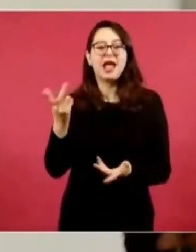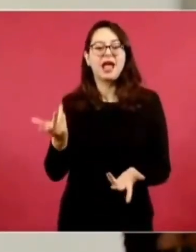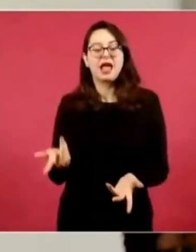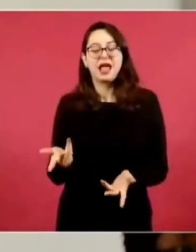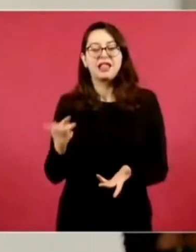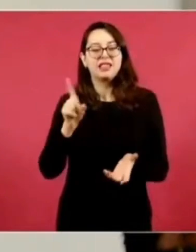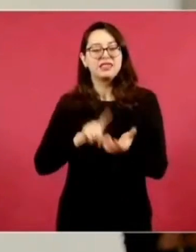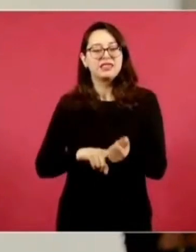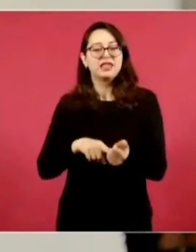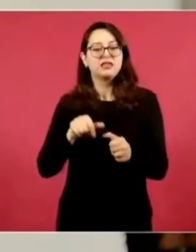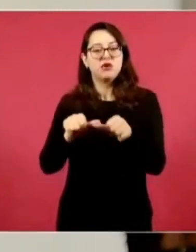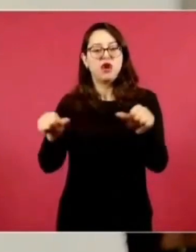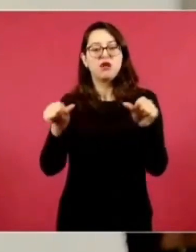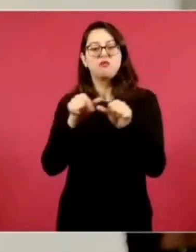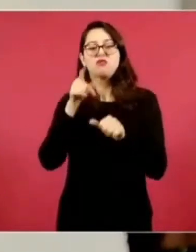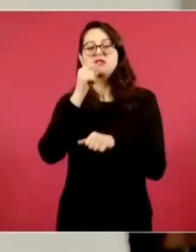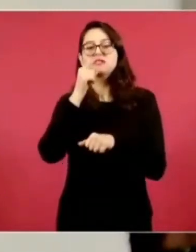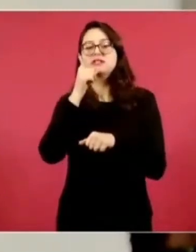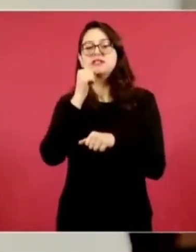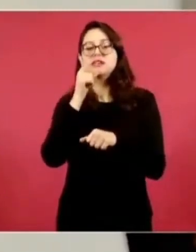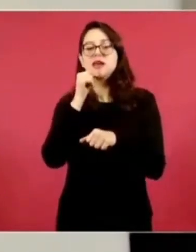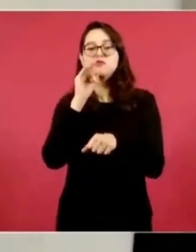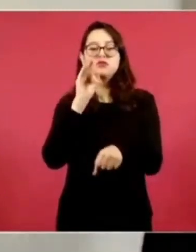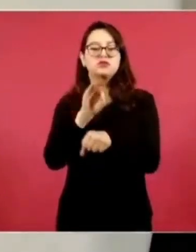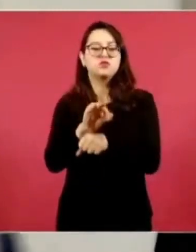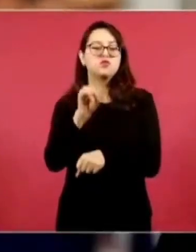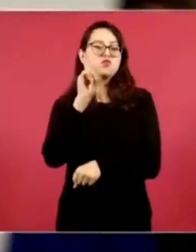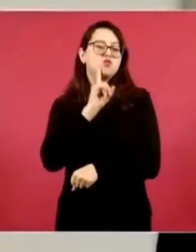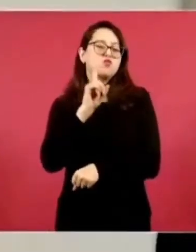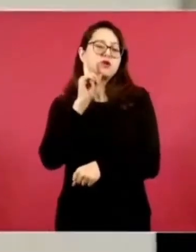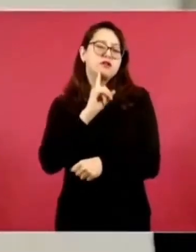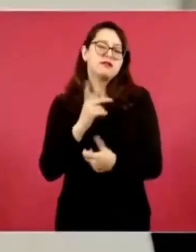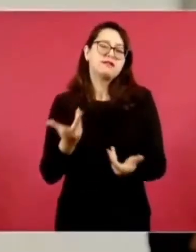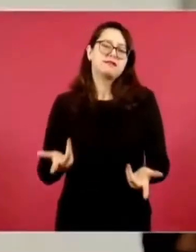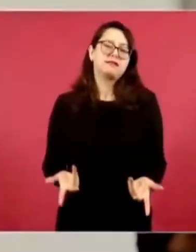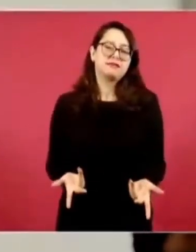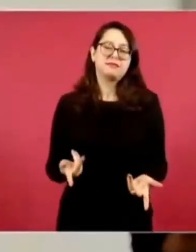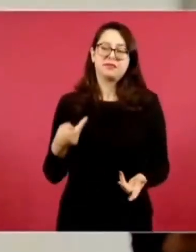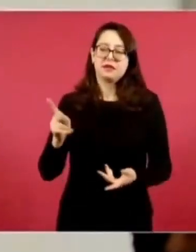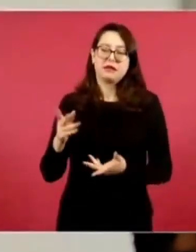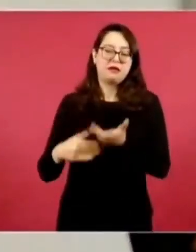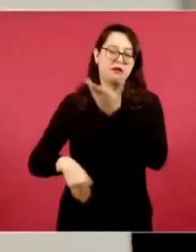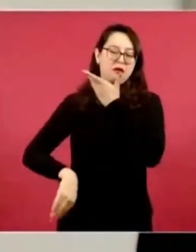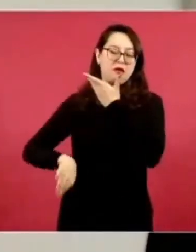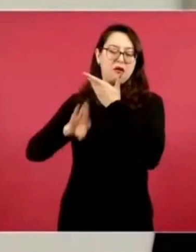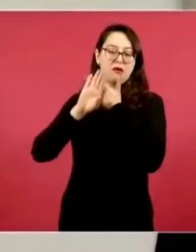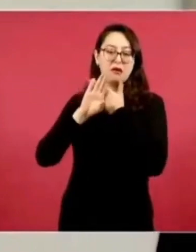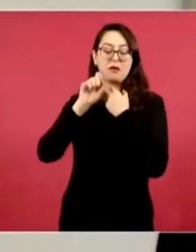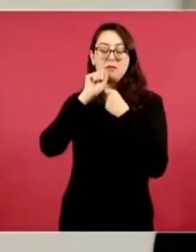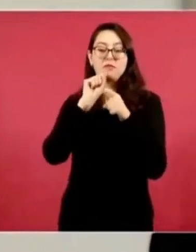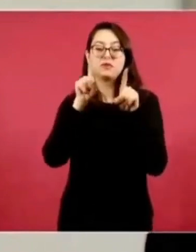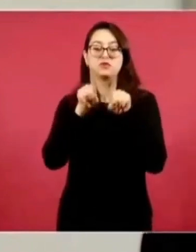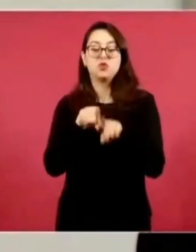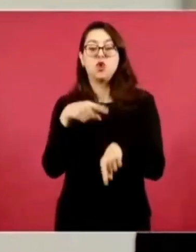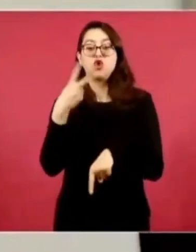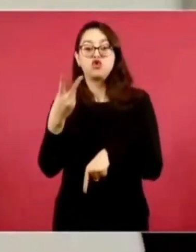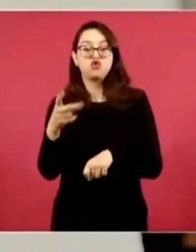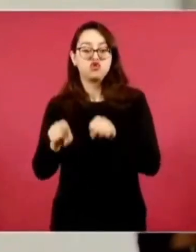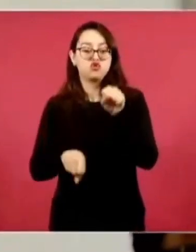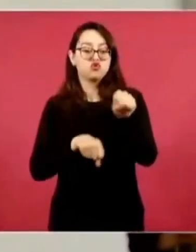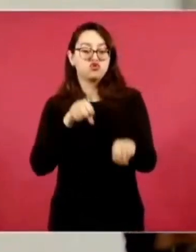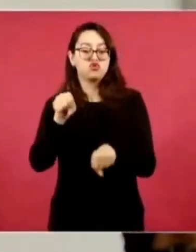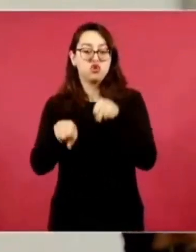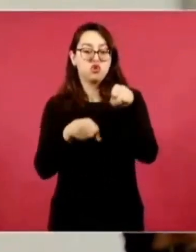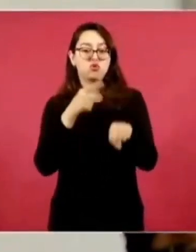género. Hubo 2 testigos, 2 policías ciclistas del municipio de Guadalajara que tuvieron que